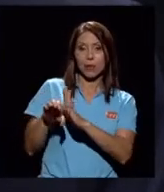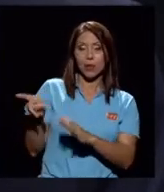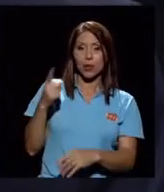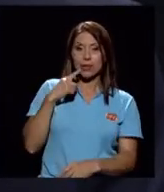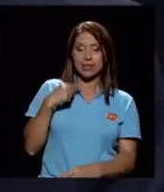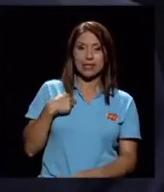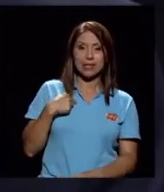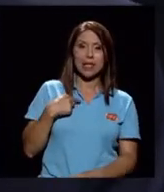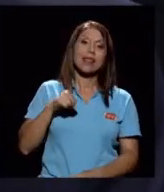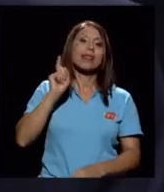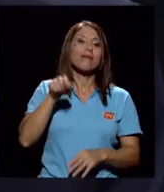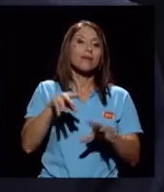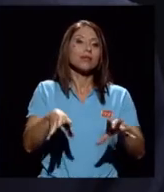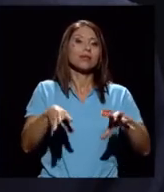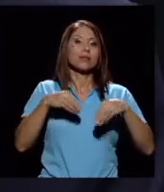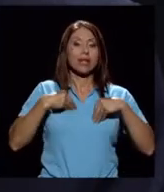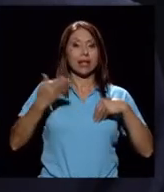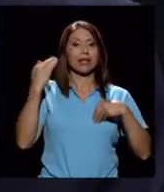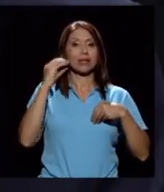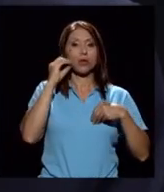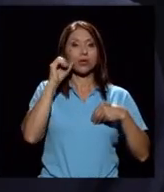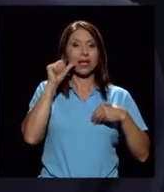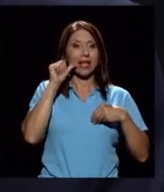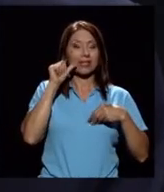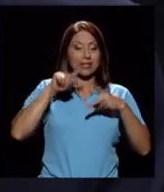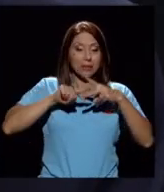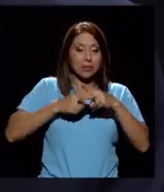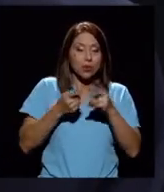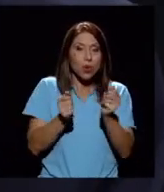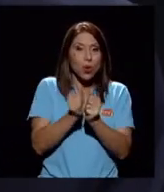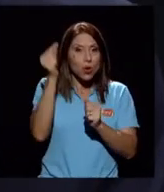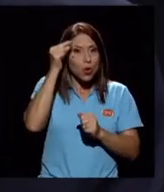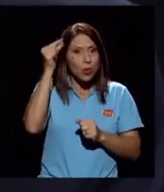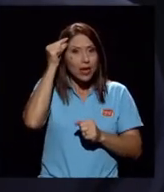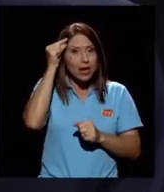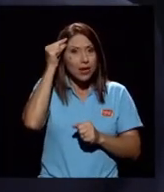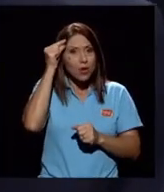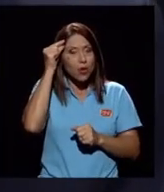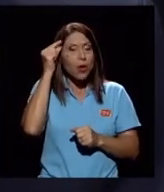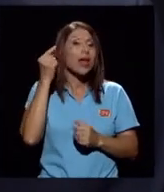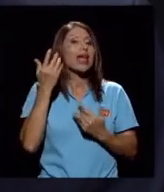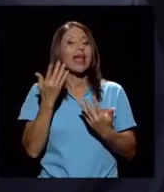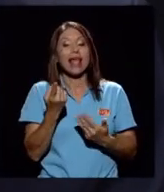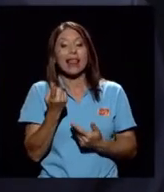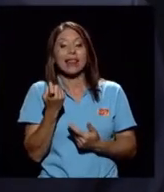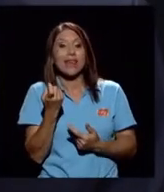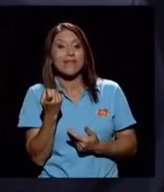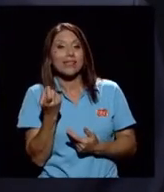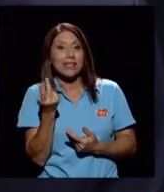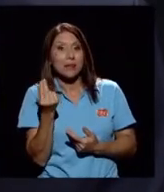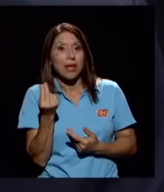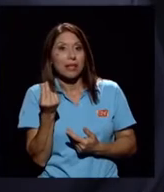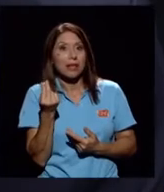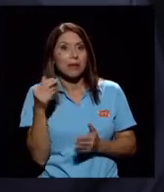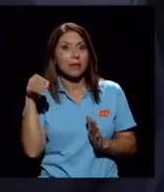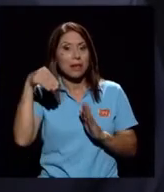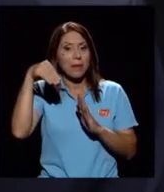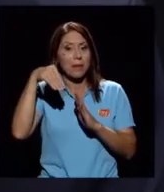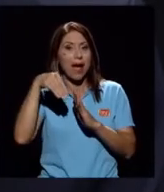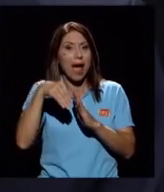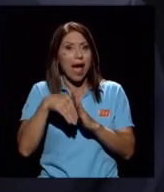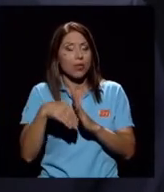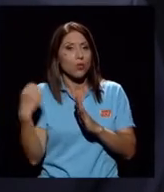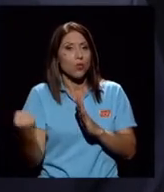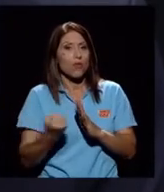que cuando uno busca dentro del gobierno el déficit venía bajando de una forma muy fuerte porque don abel hizo un ajuste muy violento de 9 él jugó muy